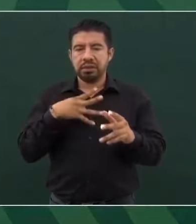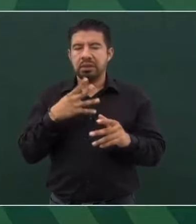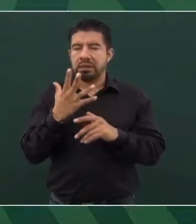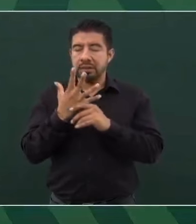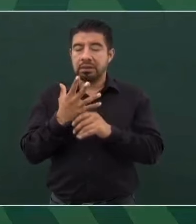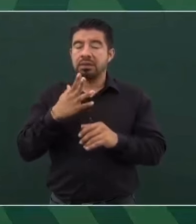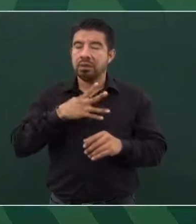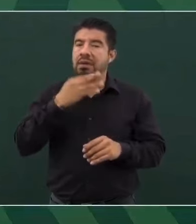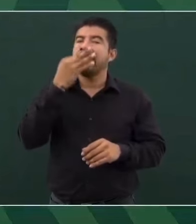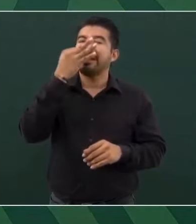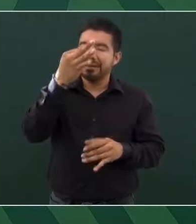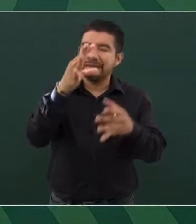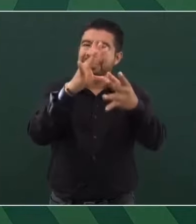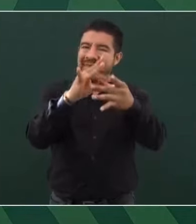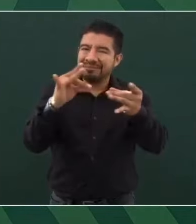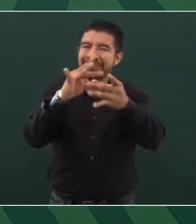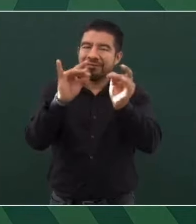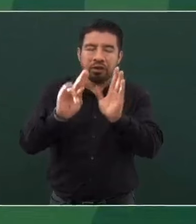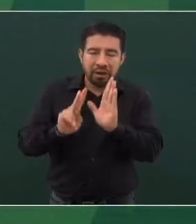porque hay